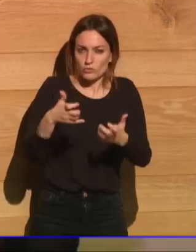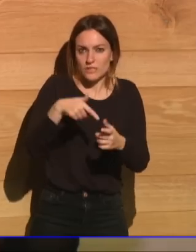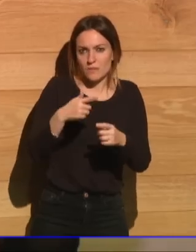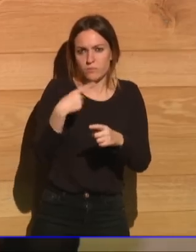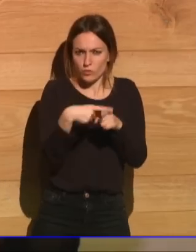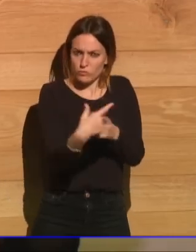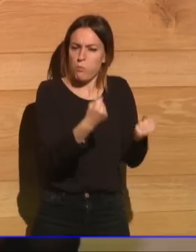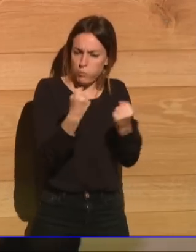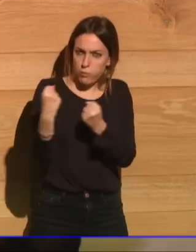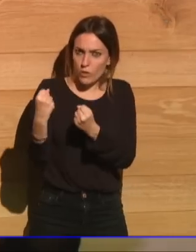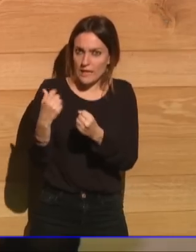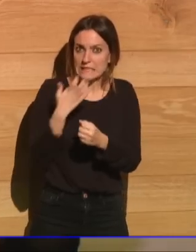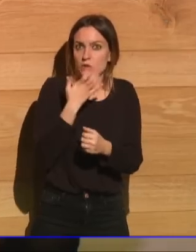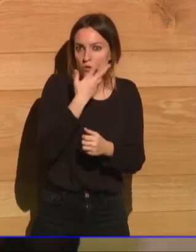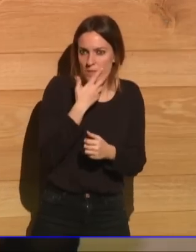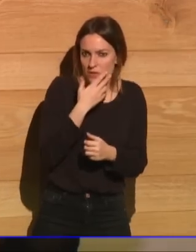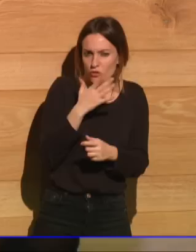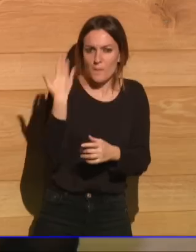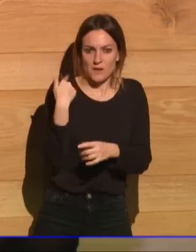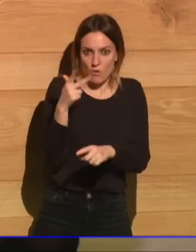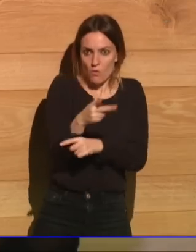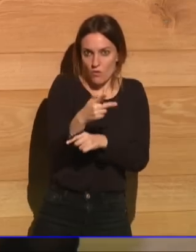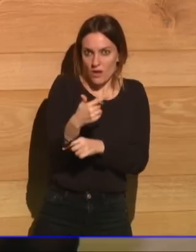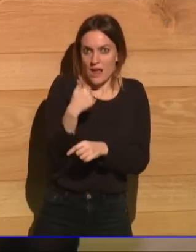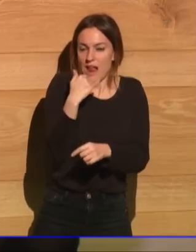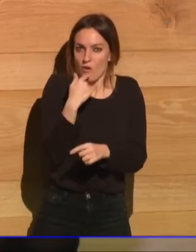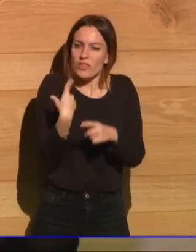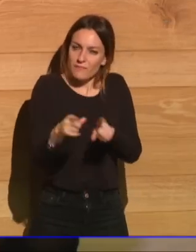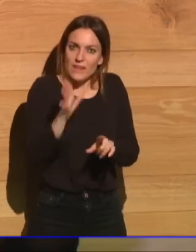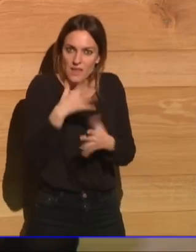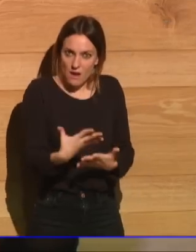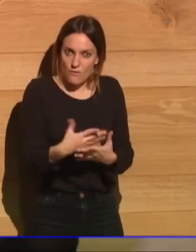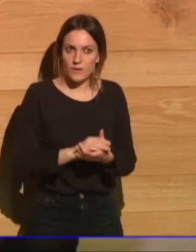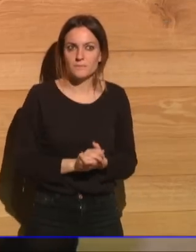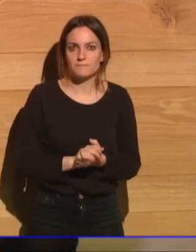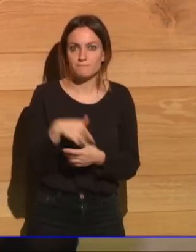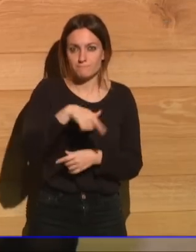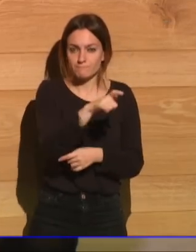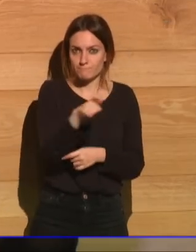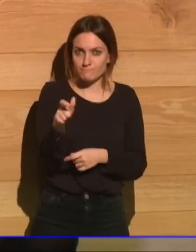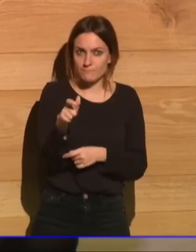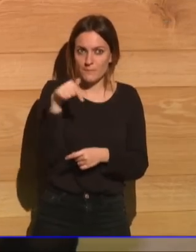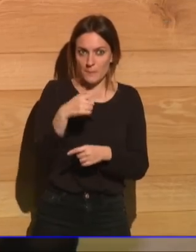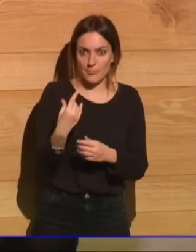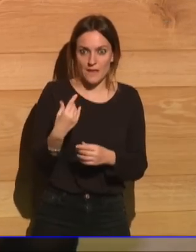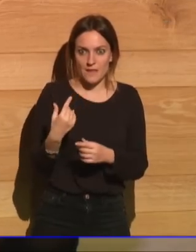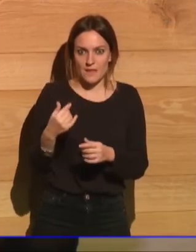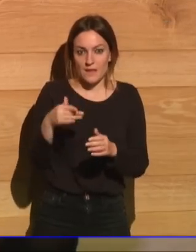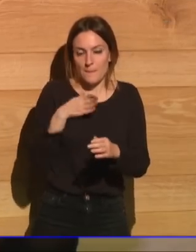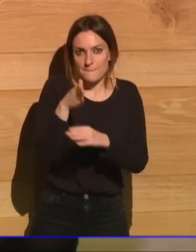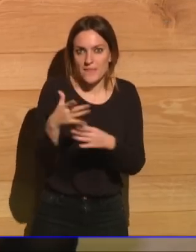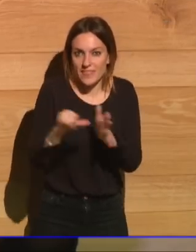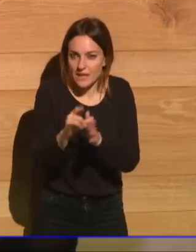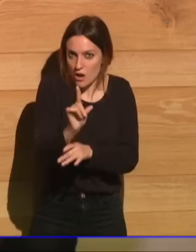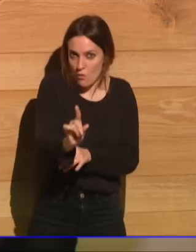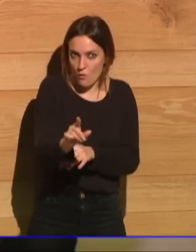poderosísimos con un conocimiento cuando la cámara era todavía un arcano y la gente no se acercaba a ese tótem porque De hecho, prácticamente era terreno vedado.